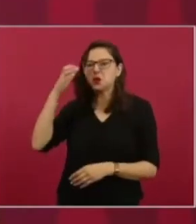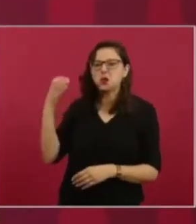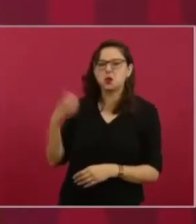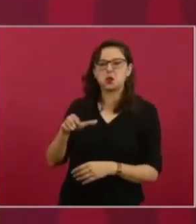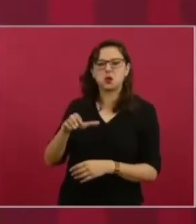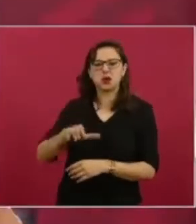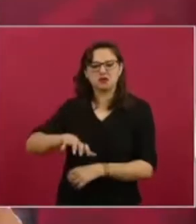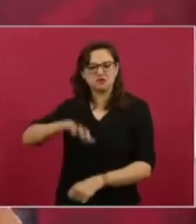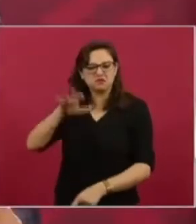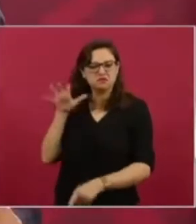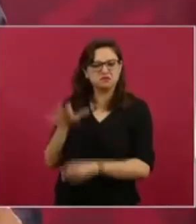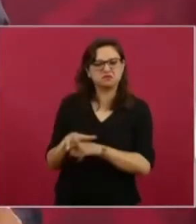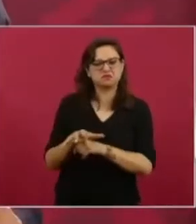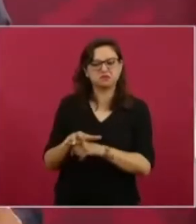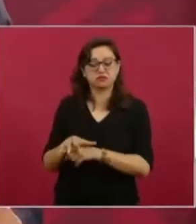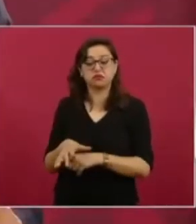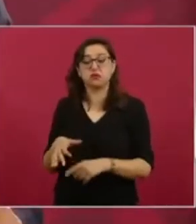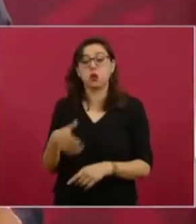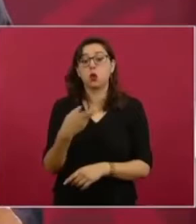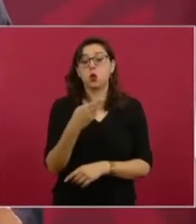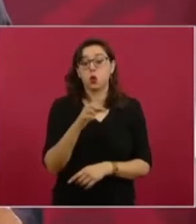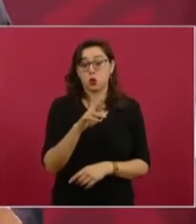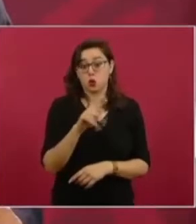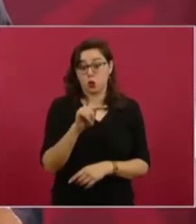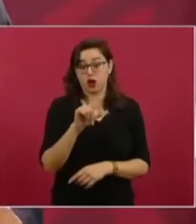Victoriano Huerta.